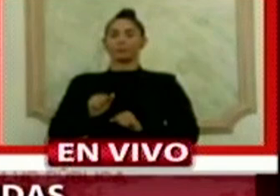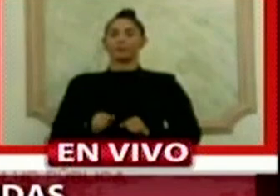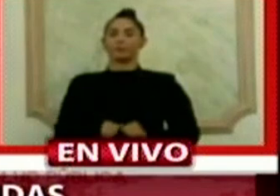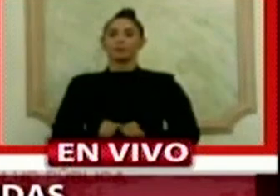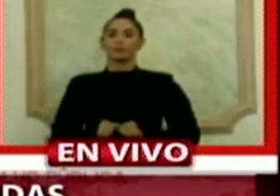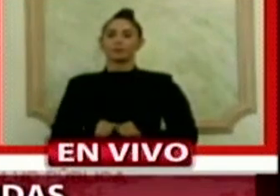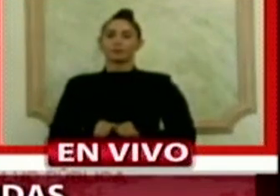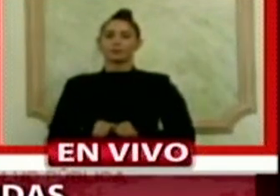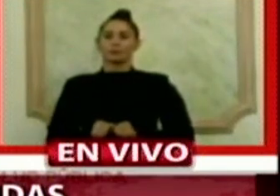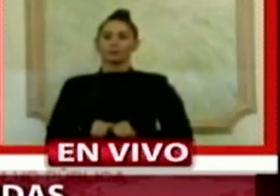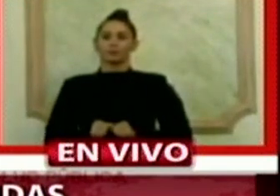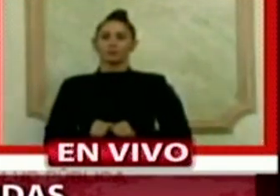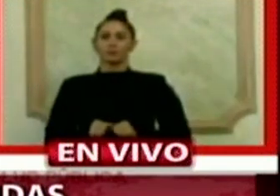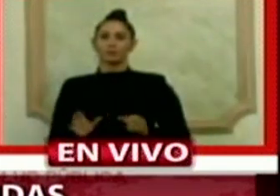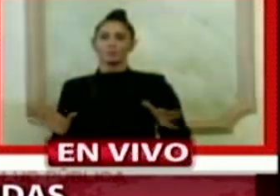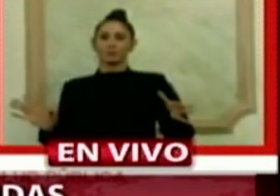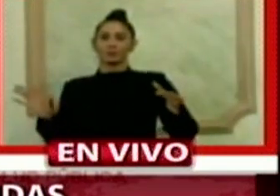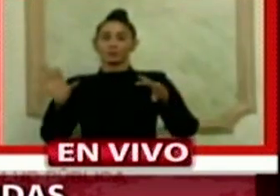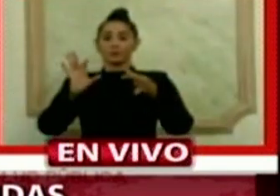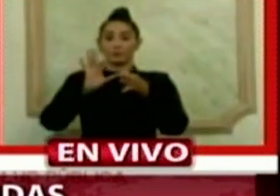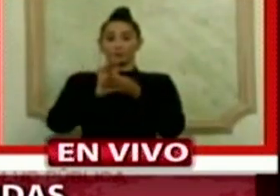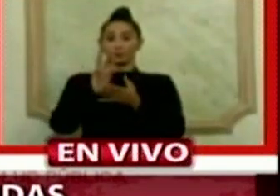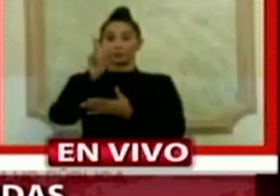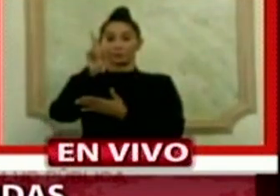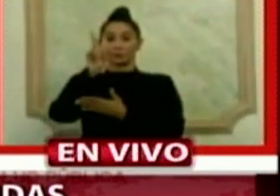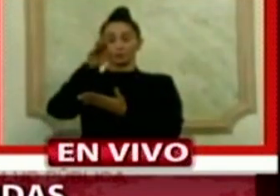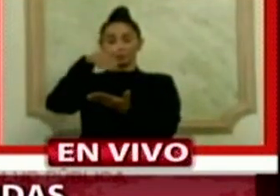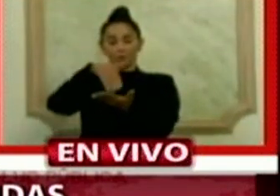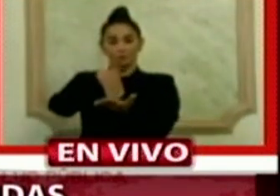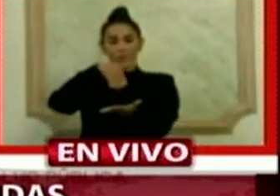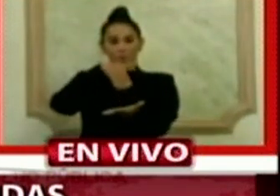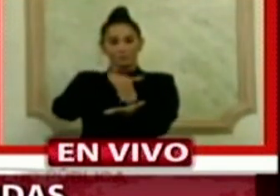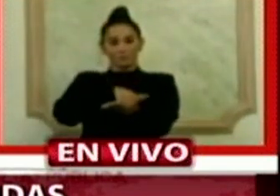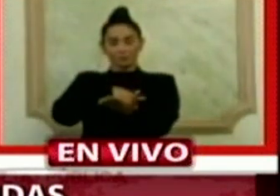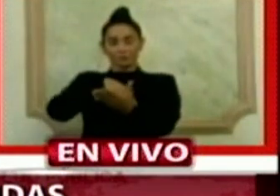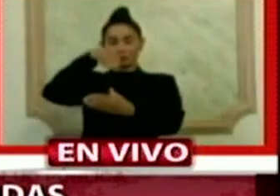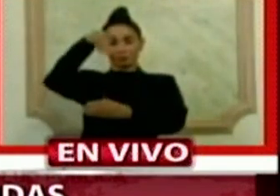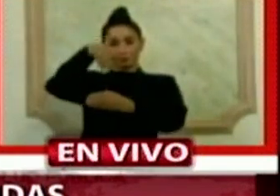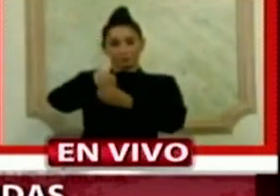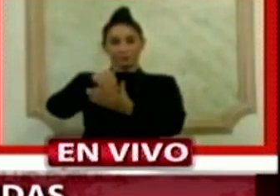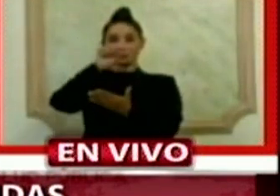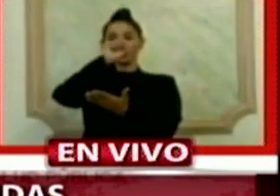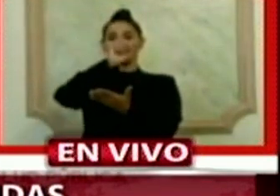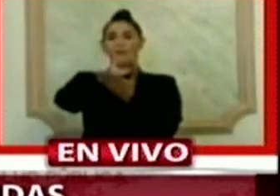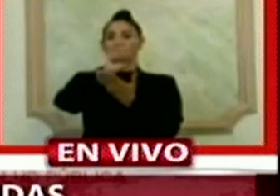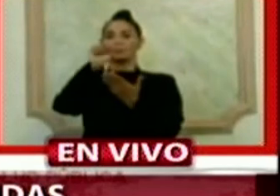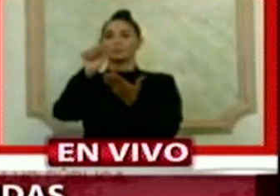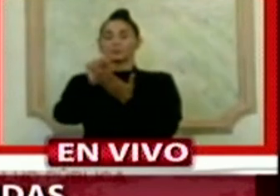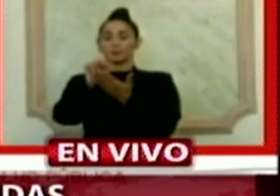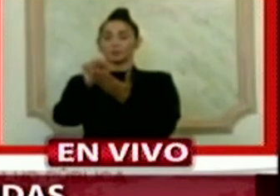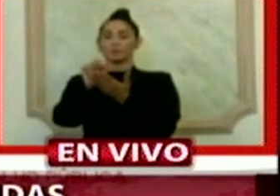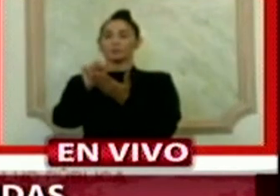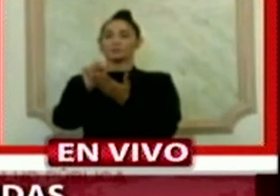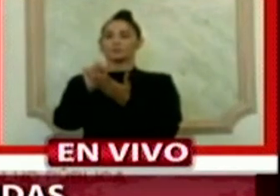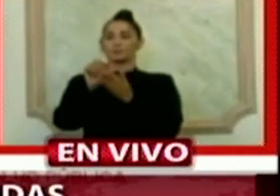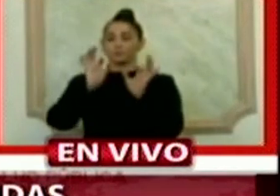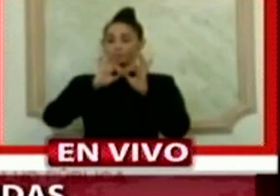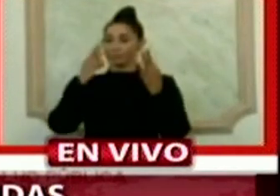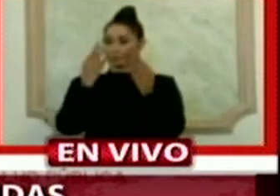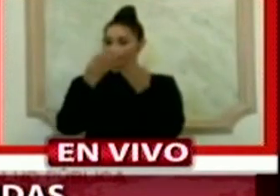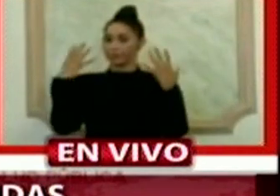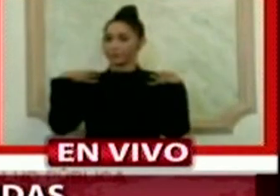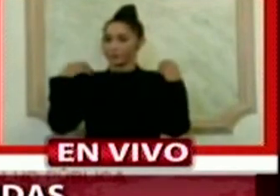La afiliación de 2 millones de personas al Seguro Familiar de Salud, eso lo cual lo había anunciado nuestro